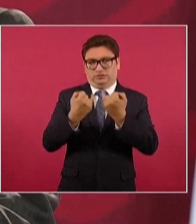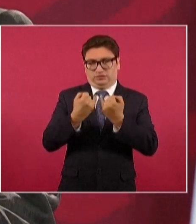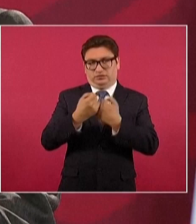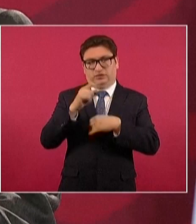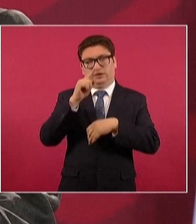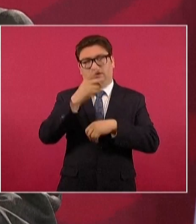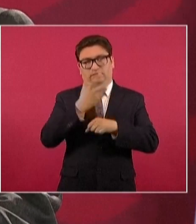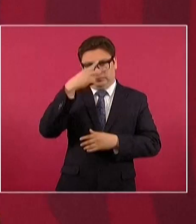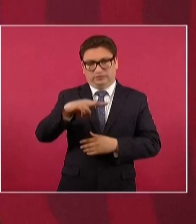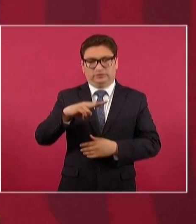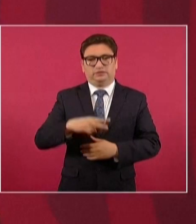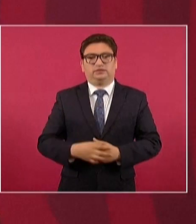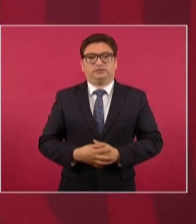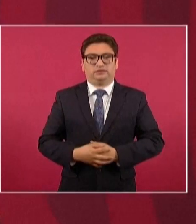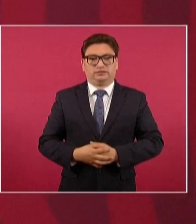estaciones